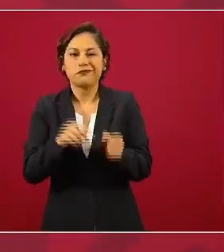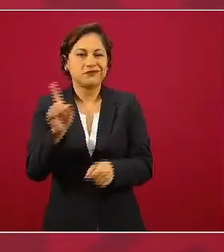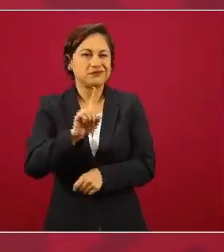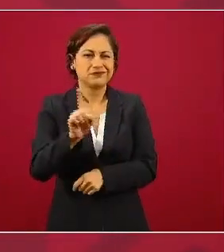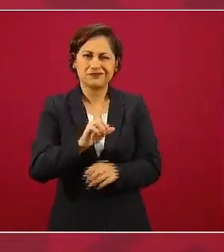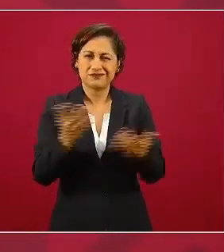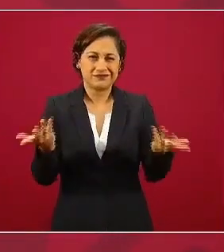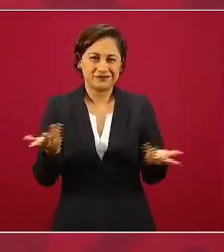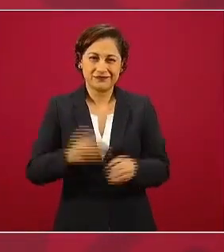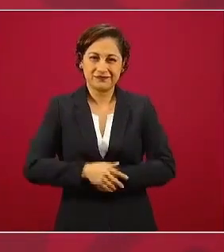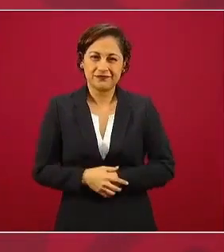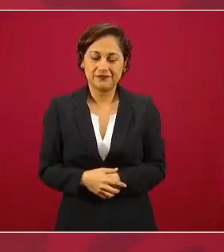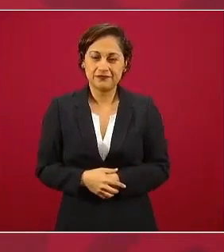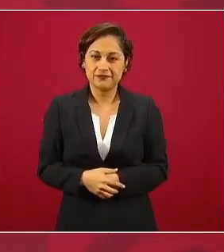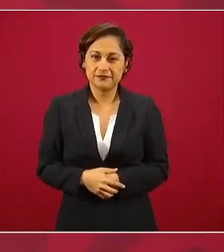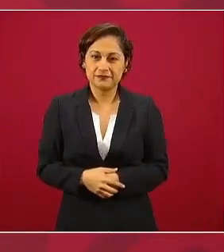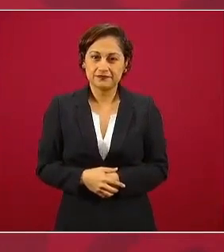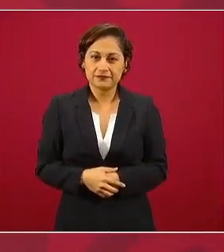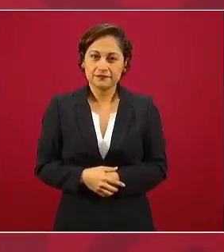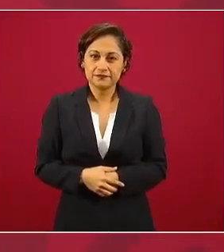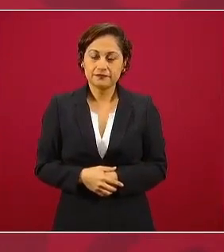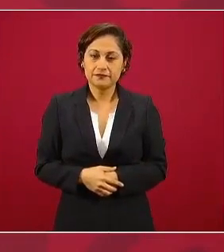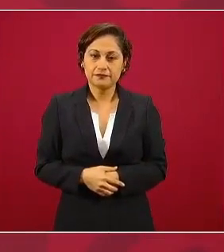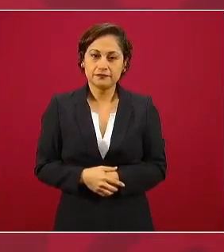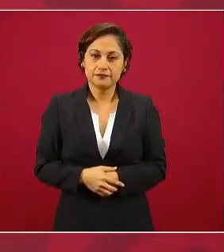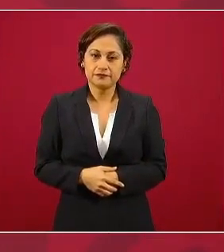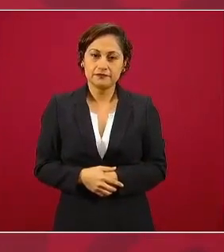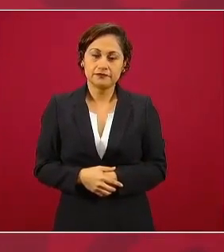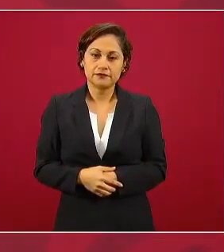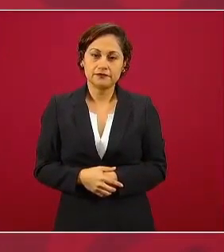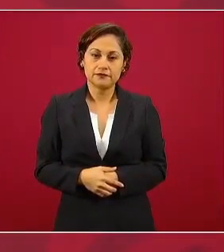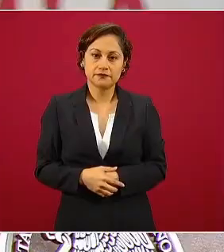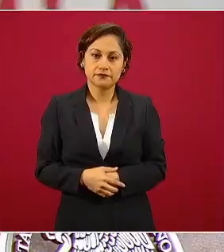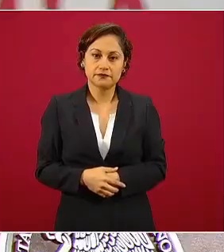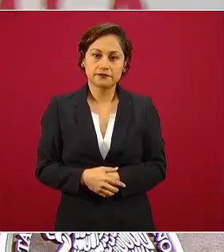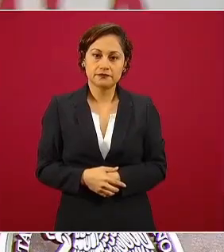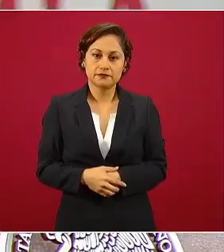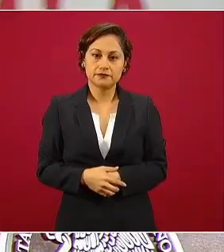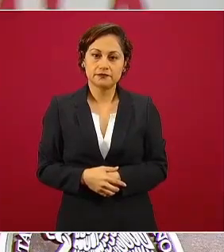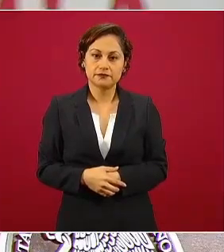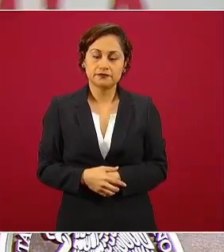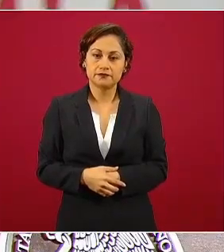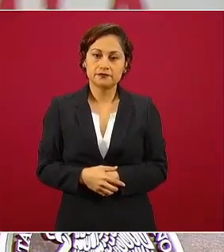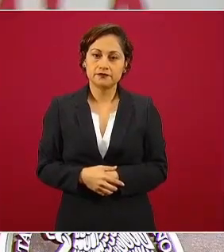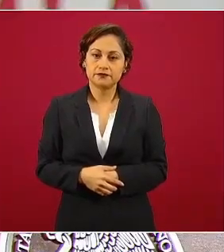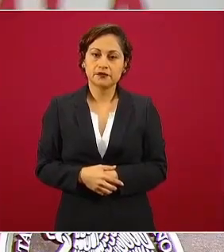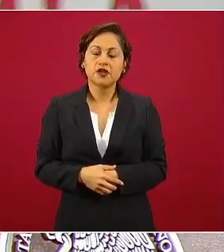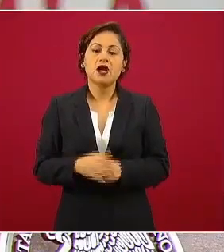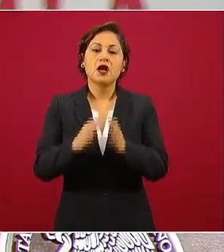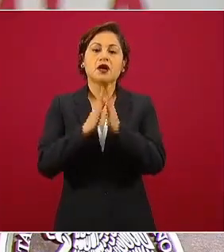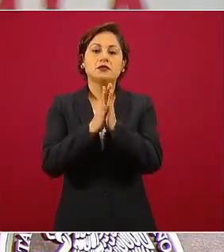Lo que no debe de existir es la hipocresía.